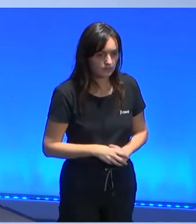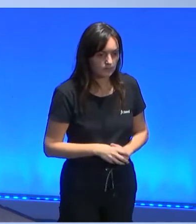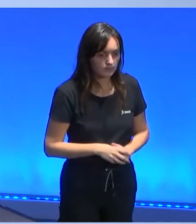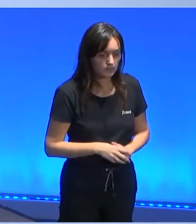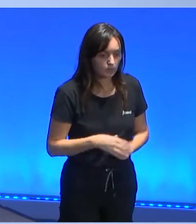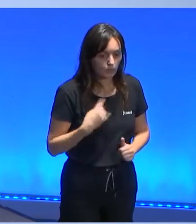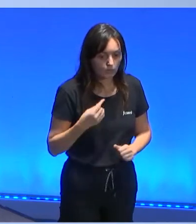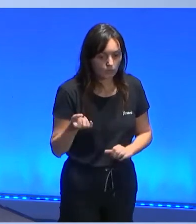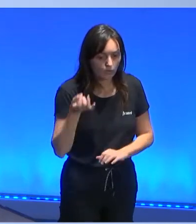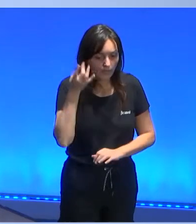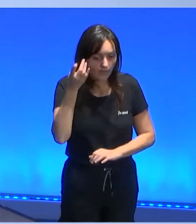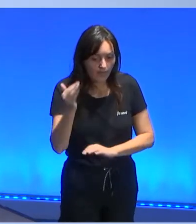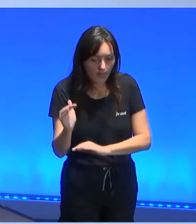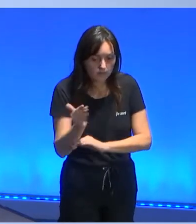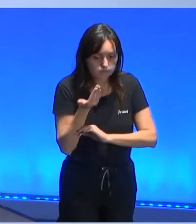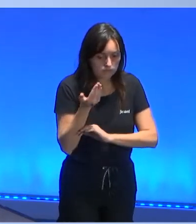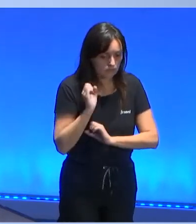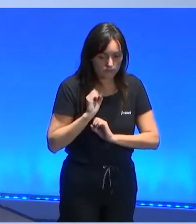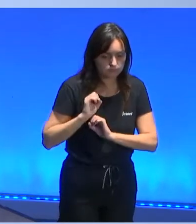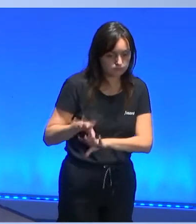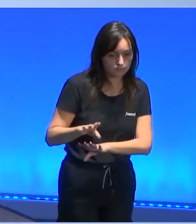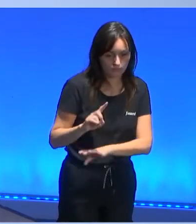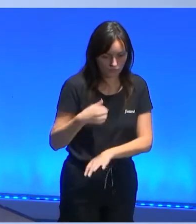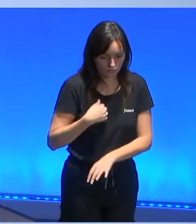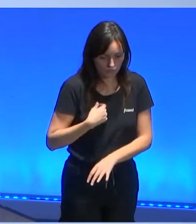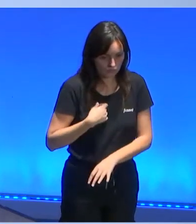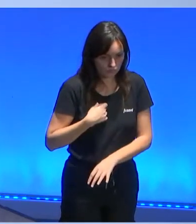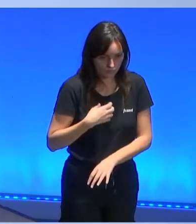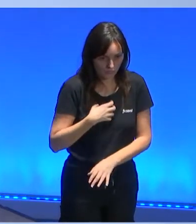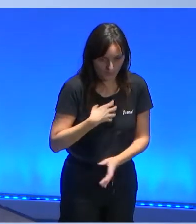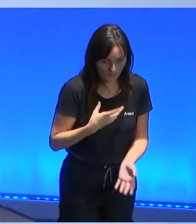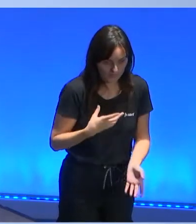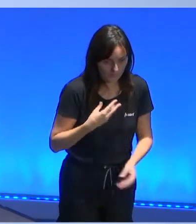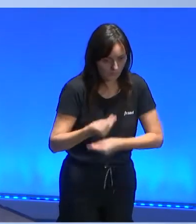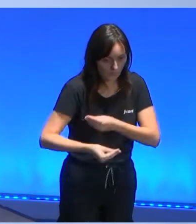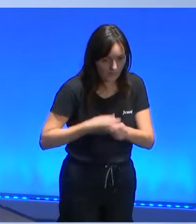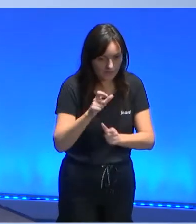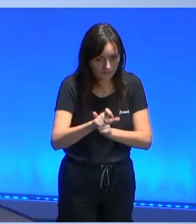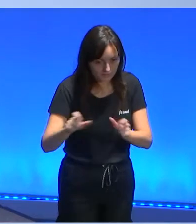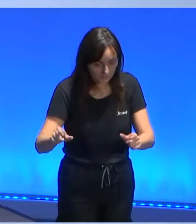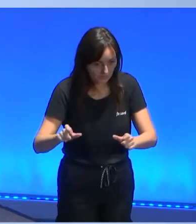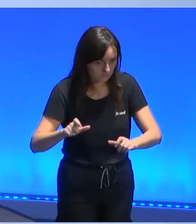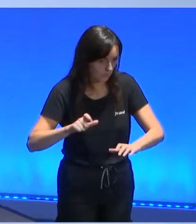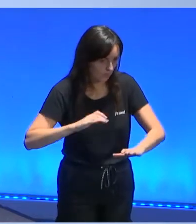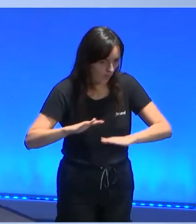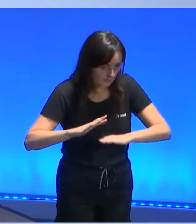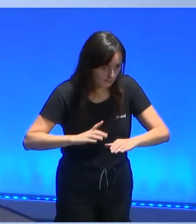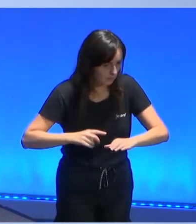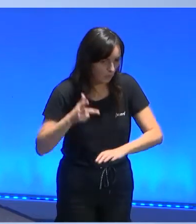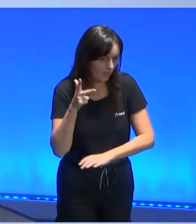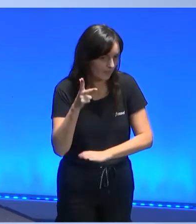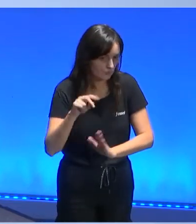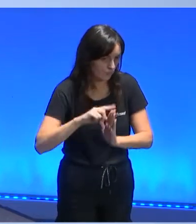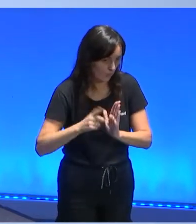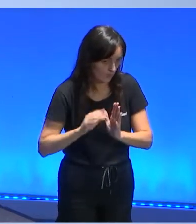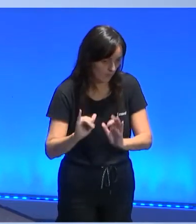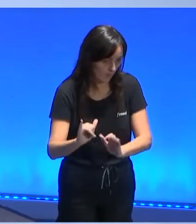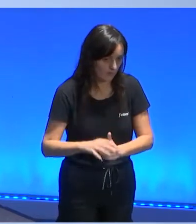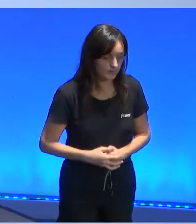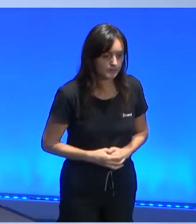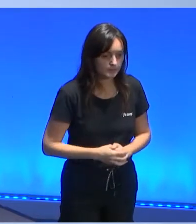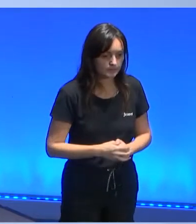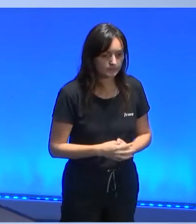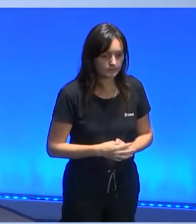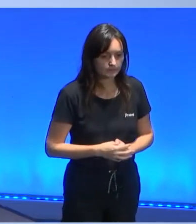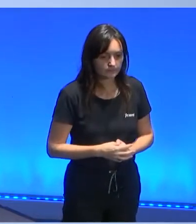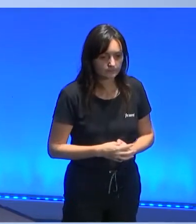para rechazar o no rechazar un trabajo que habían hecho ciudadanía activa y de pleno derecho? Y